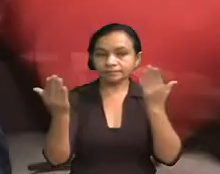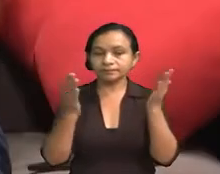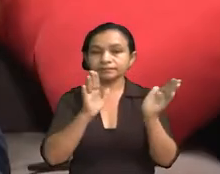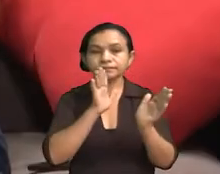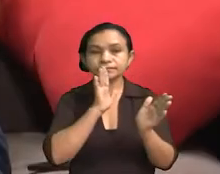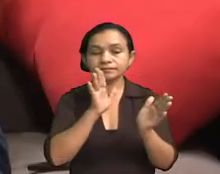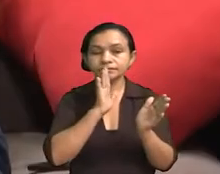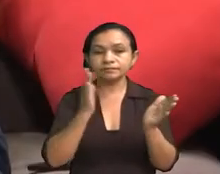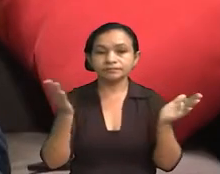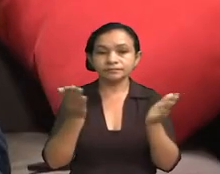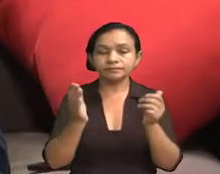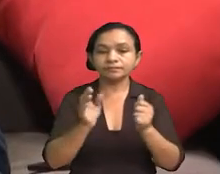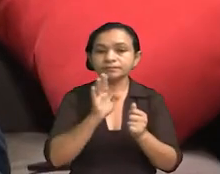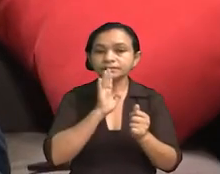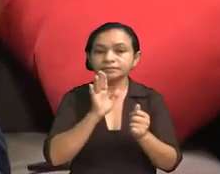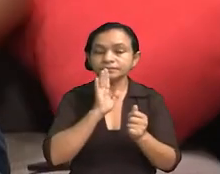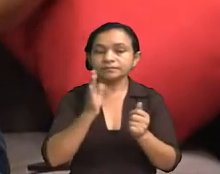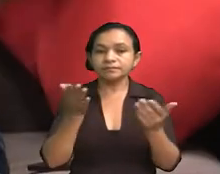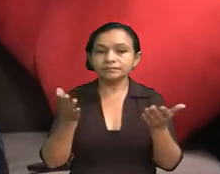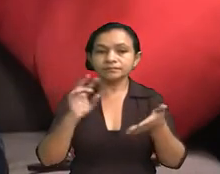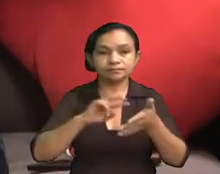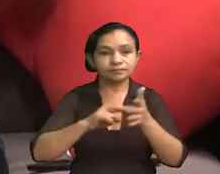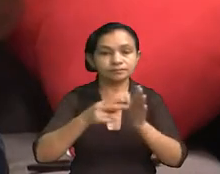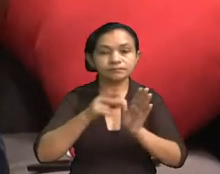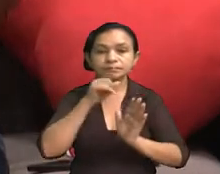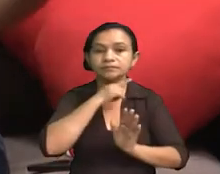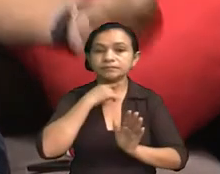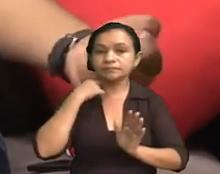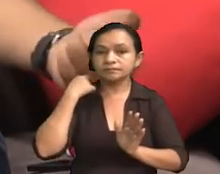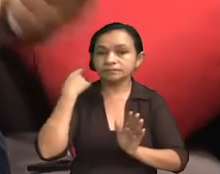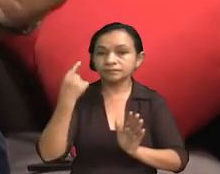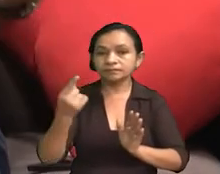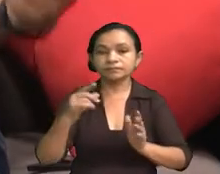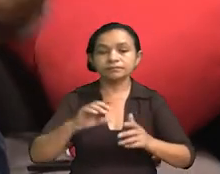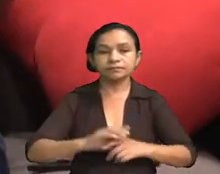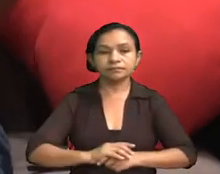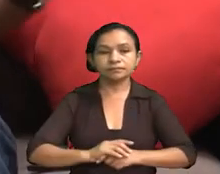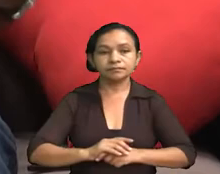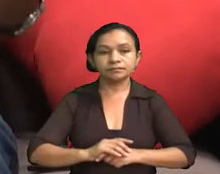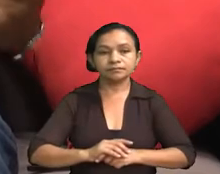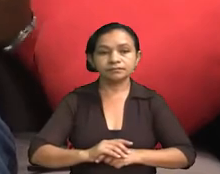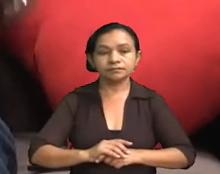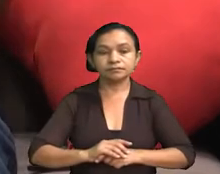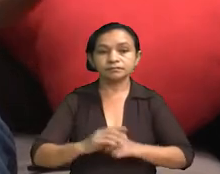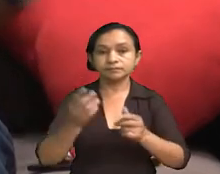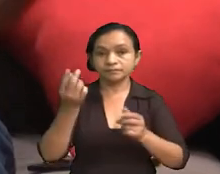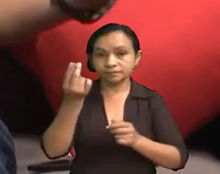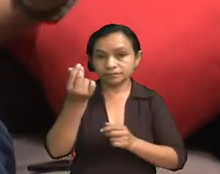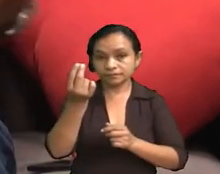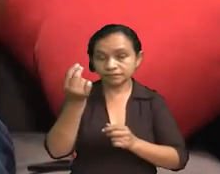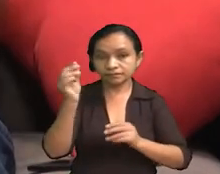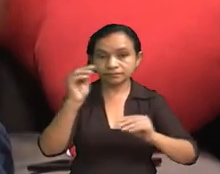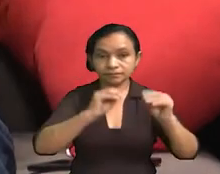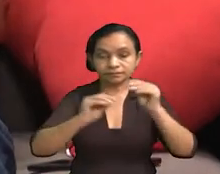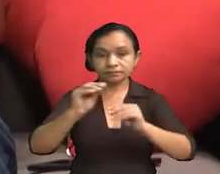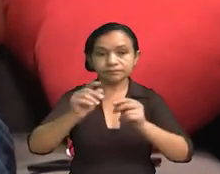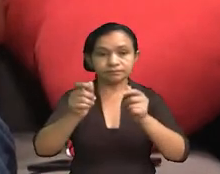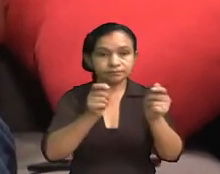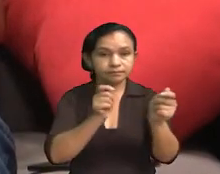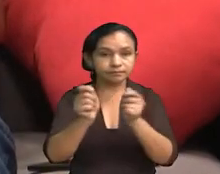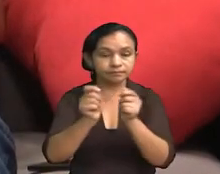es decir, cuando hablamos de esto, si bien es cierto, hay una inversión en dinero, en efectivo, en dólares,